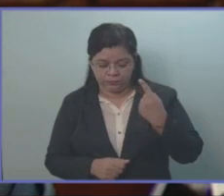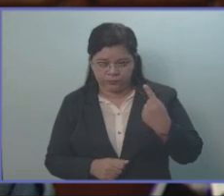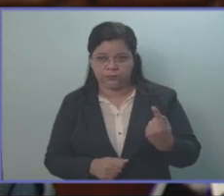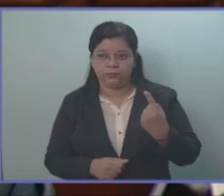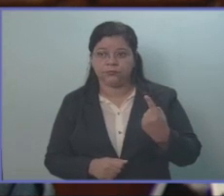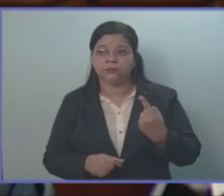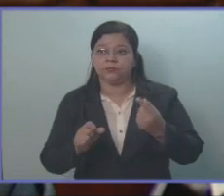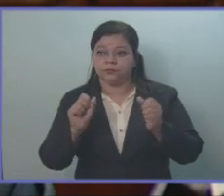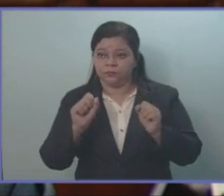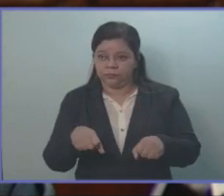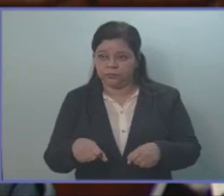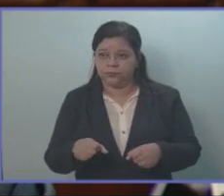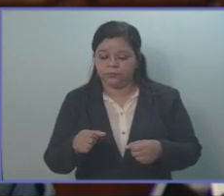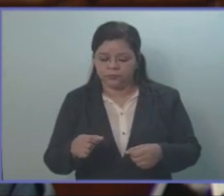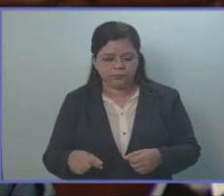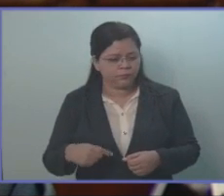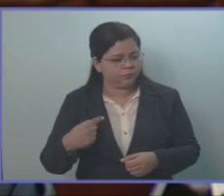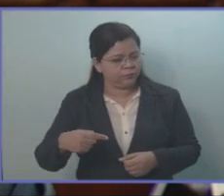adoptar de manera